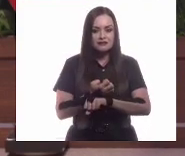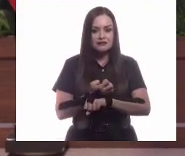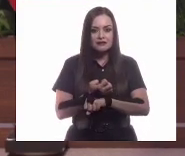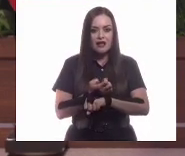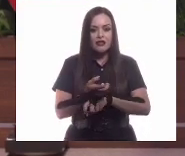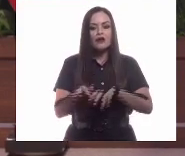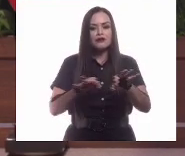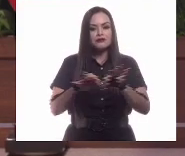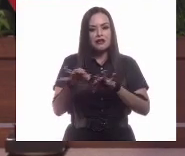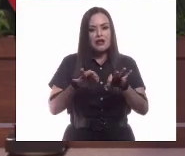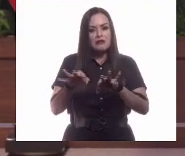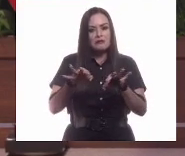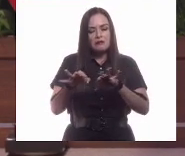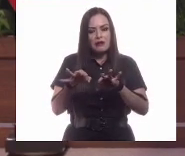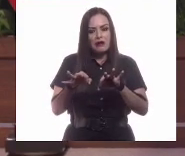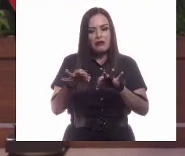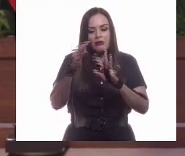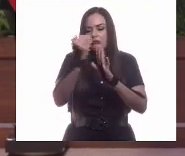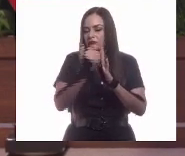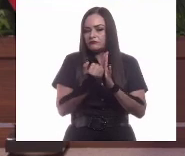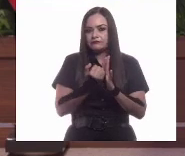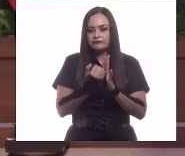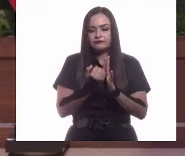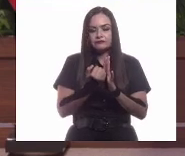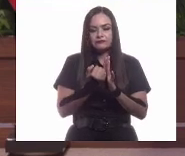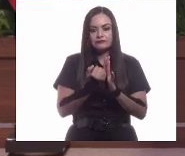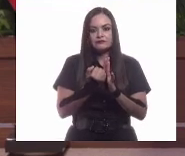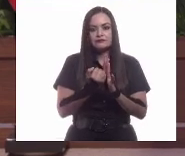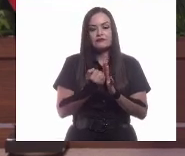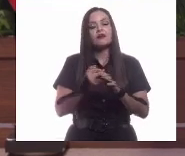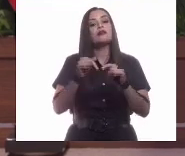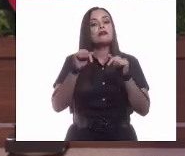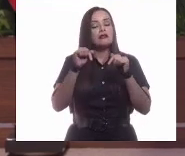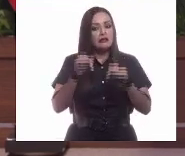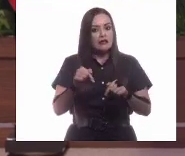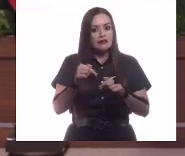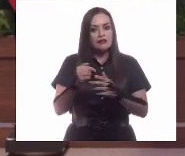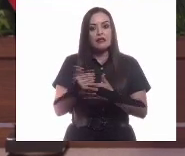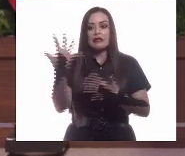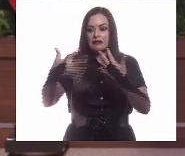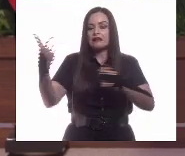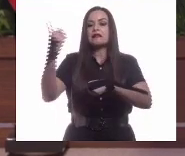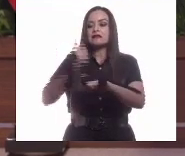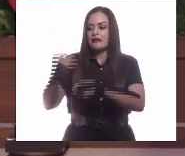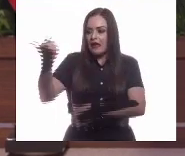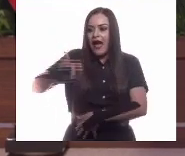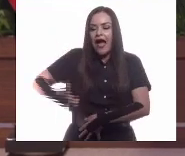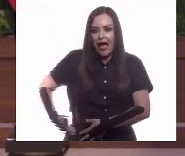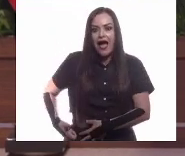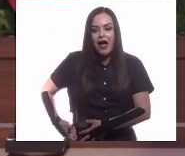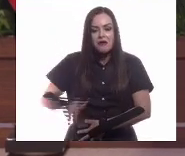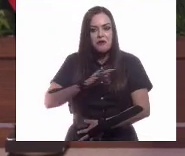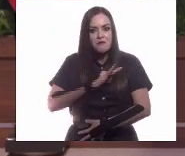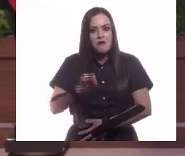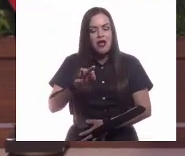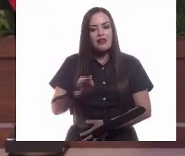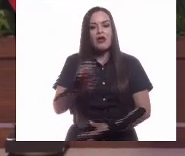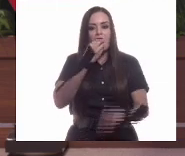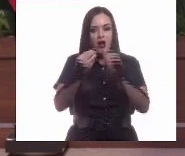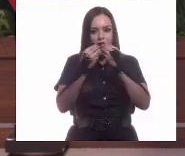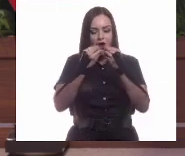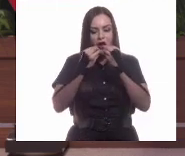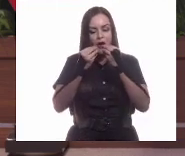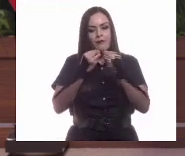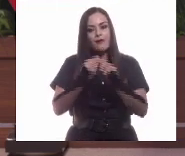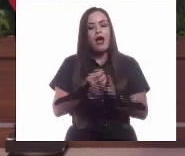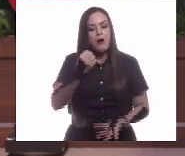del país. ¿Qué significa? Que nuestros salarios alcanzan a las familias para satisfacer sus necesidades más elementales.